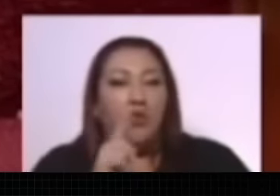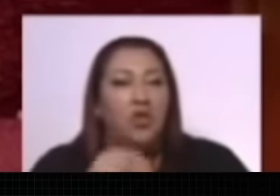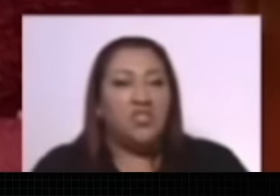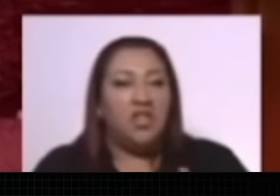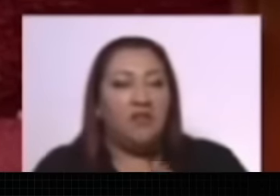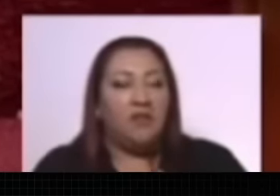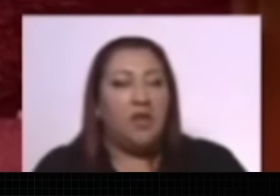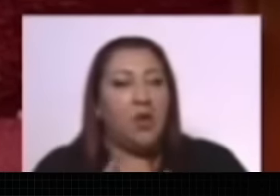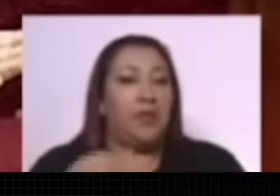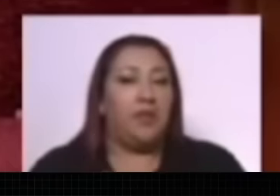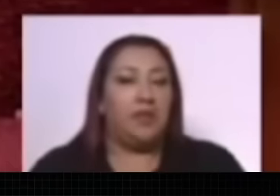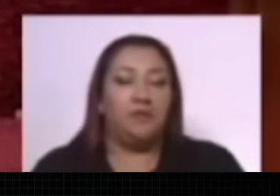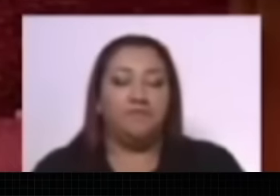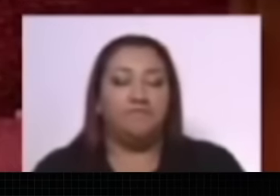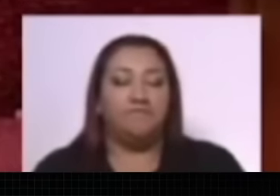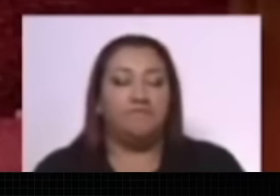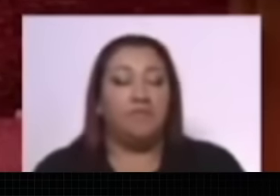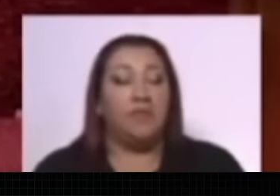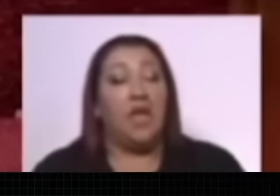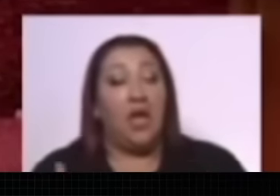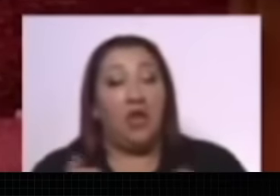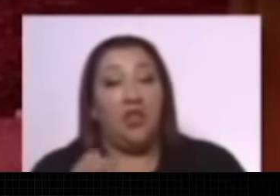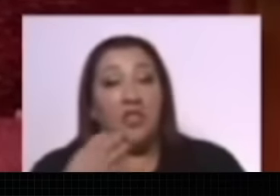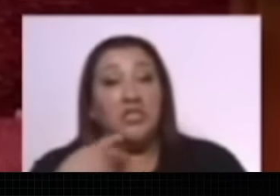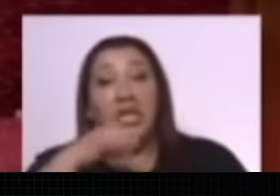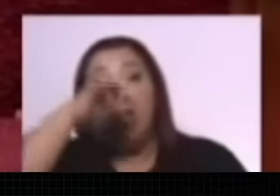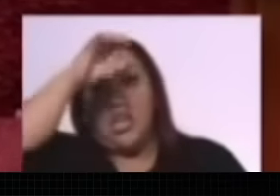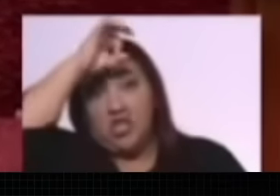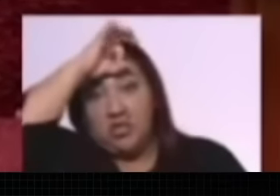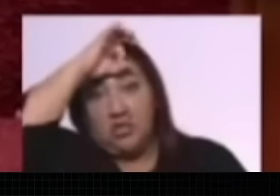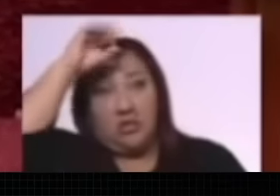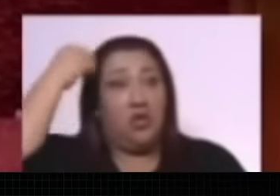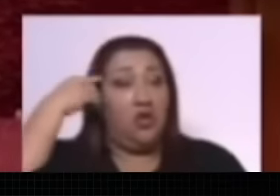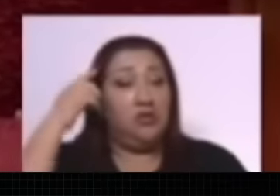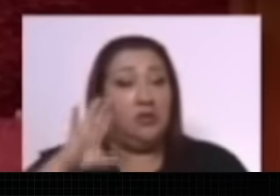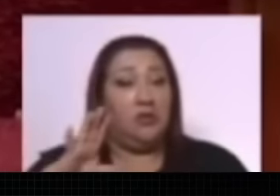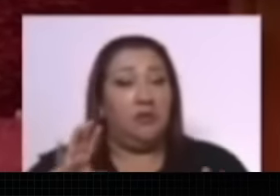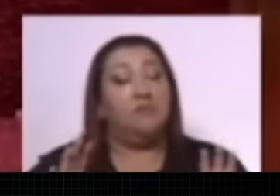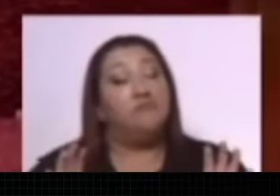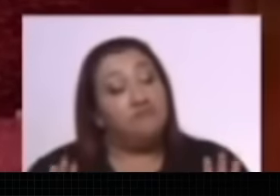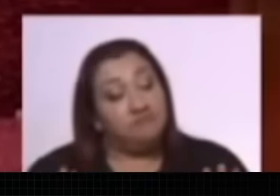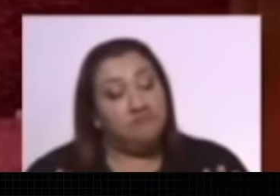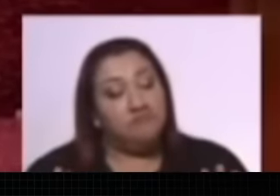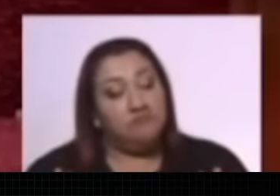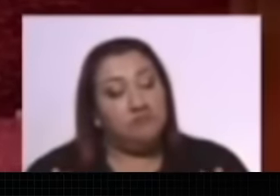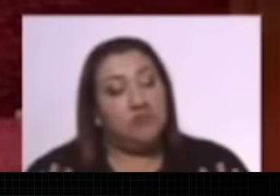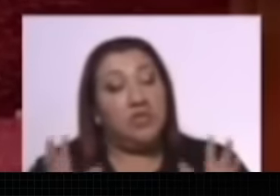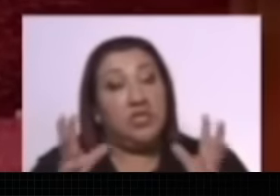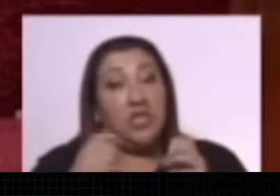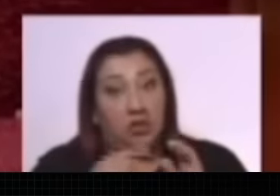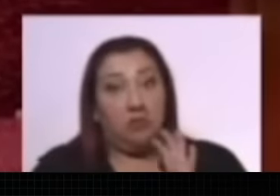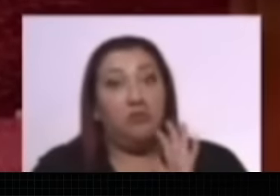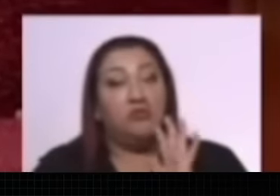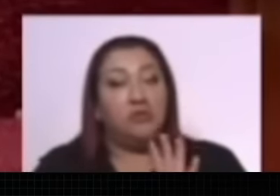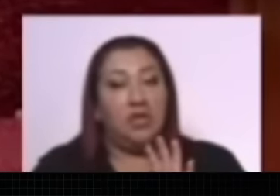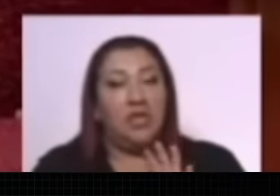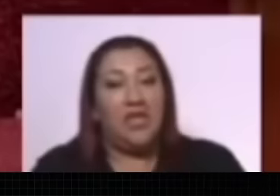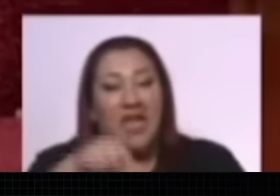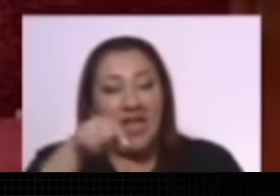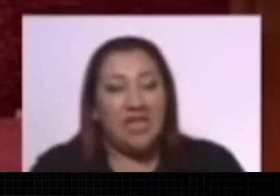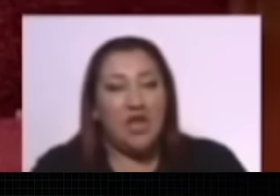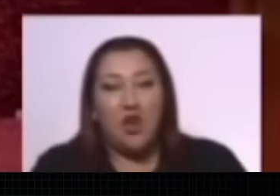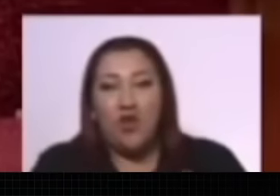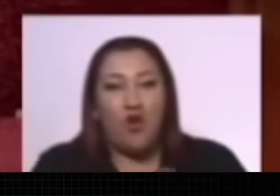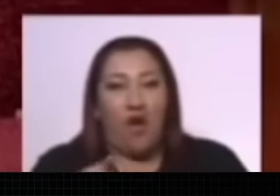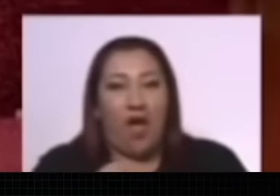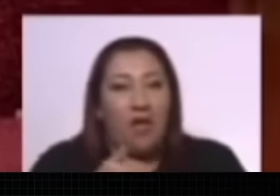un ilícito penal. Hoy dice que ella es inocente. Señores, lo que quiero demostrar es que aquí no